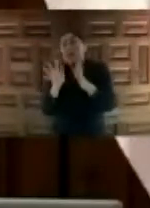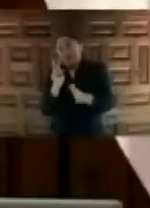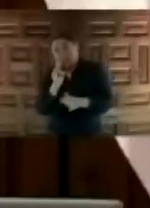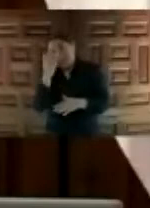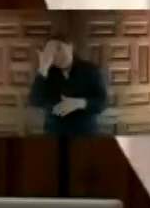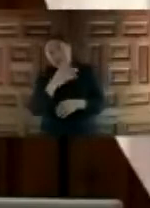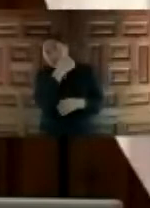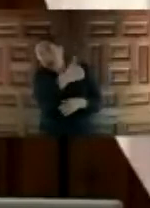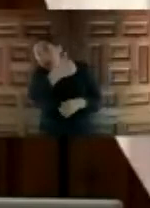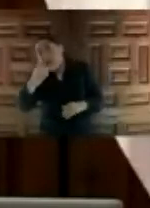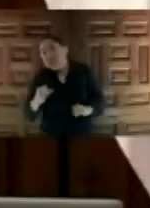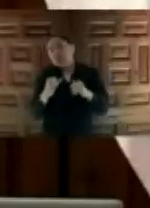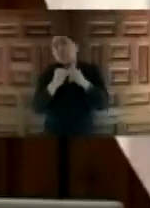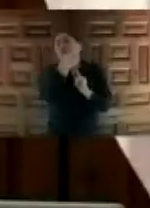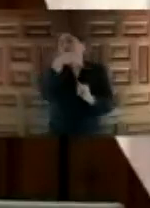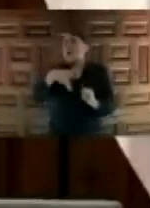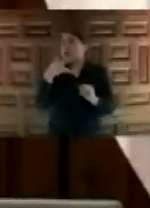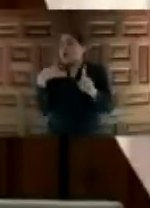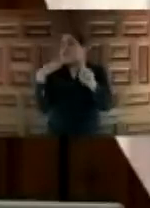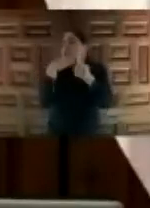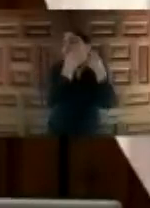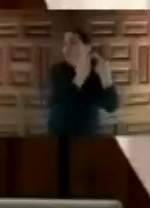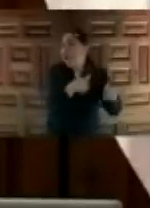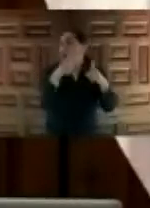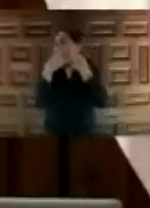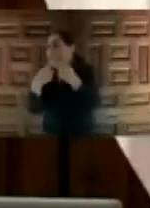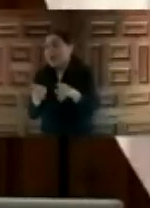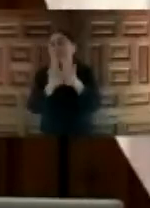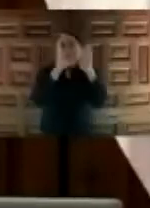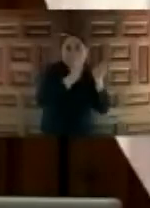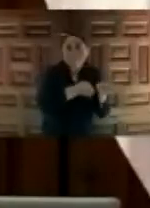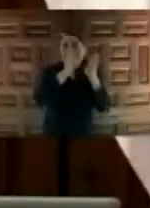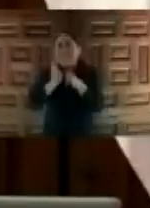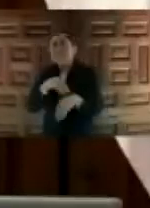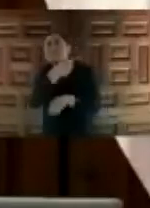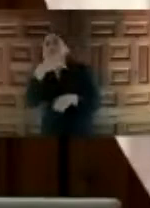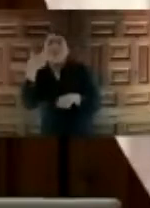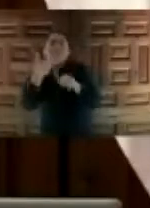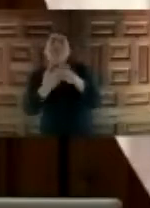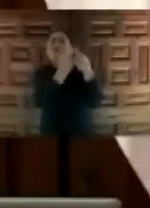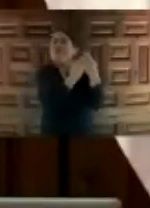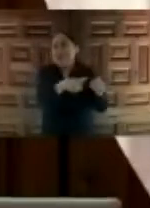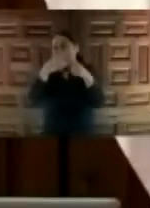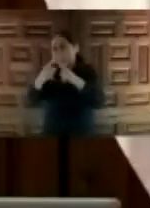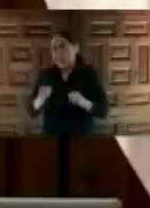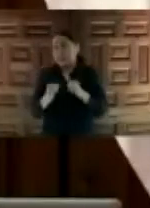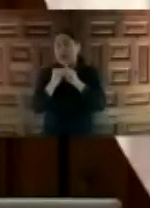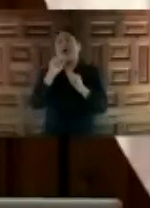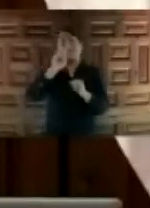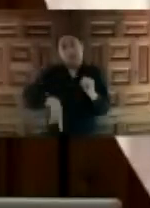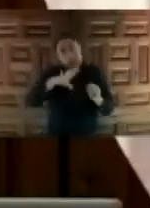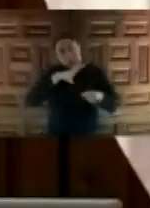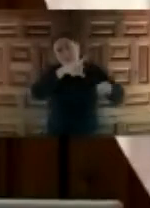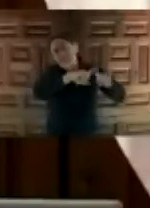que tienen objetivos y funciones distintas, que cumplen objetivos y funciones distintas. que hay también una diversidad